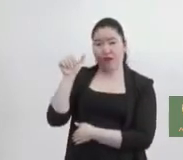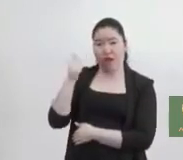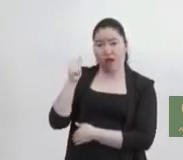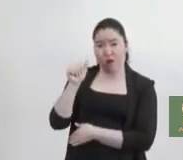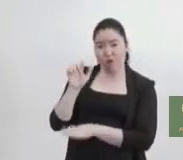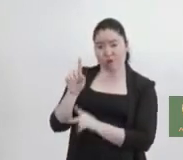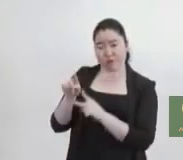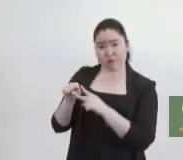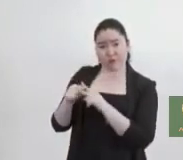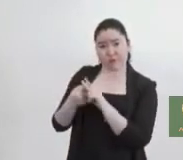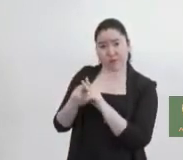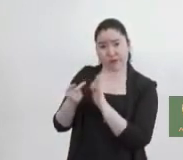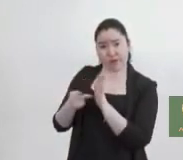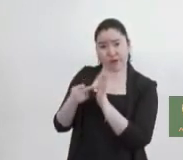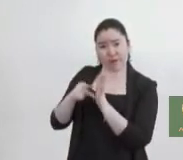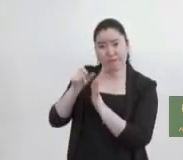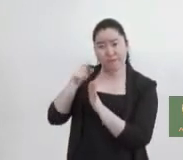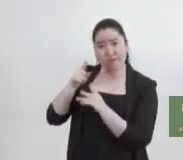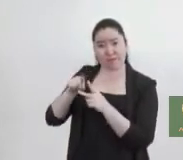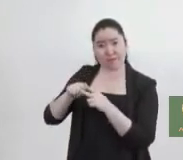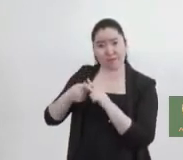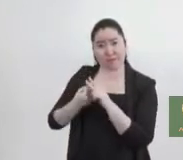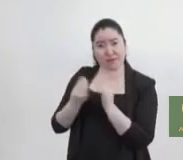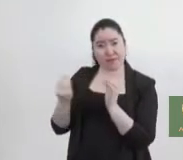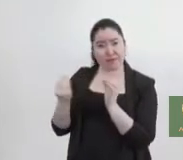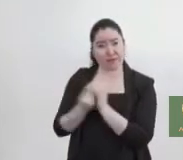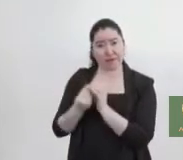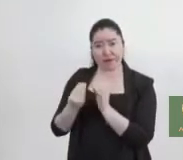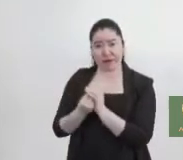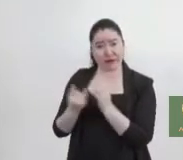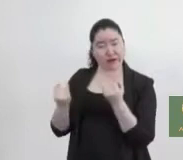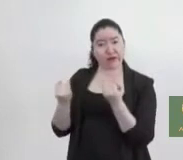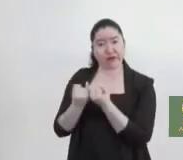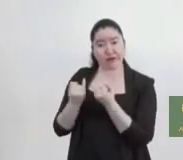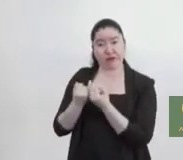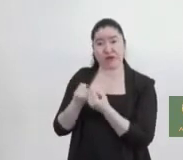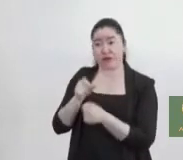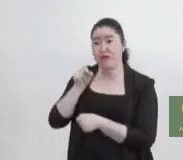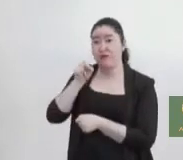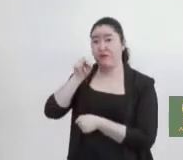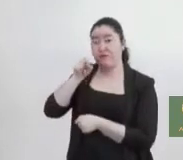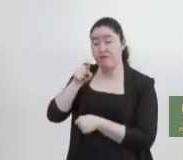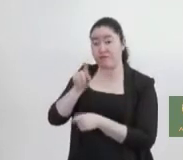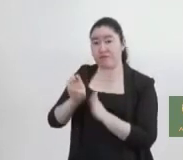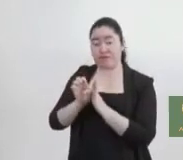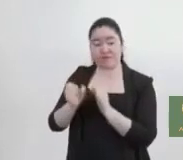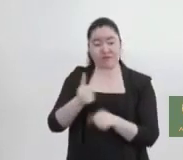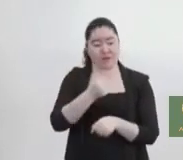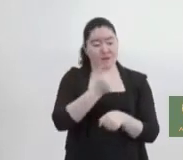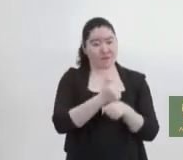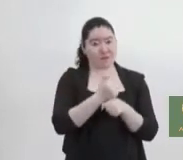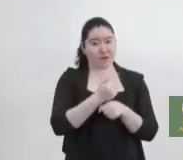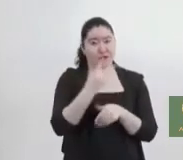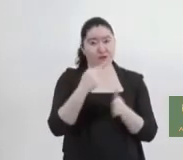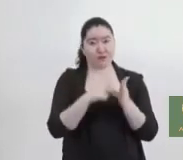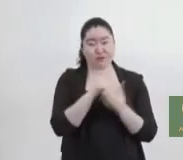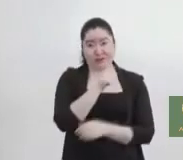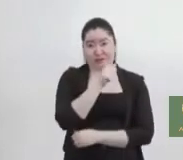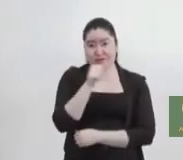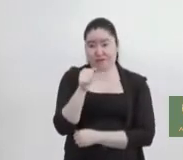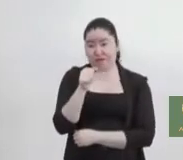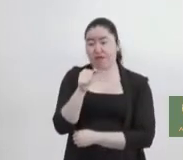en cuanto el ciclo comience. Sería en el total, en el caso de las primarias, de los 2.600